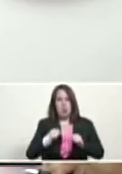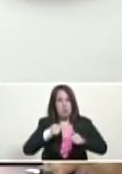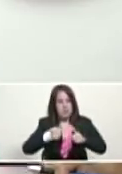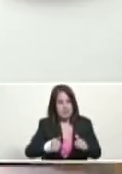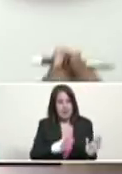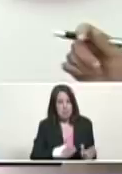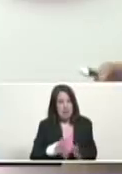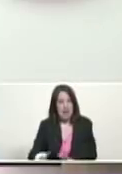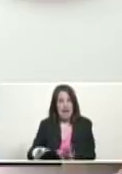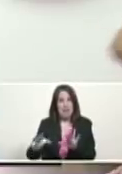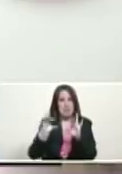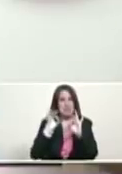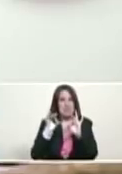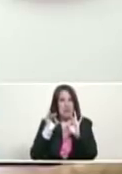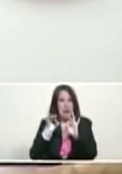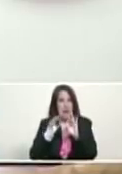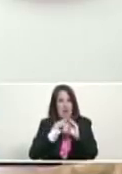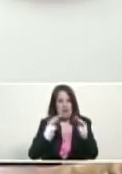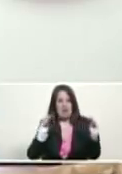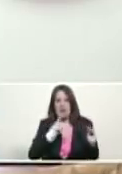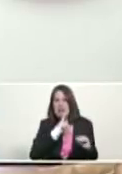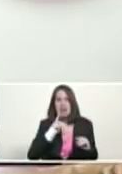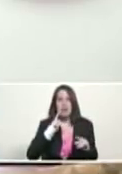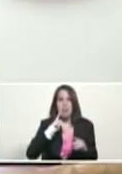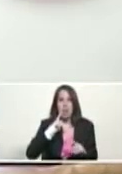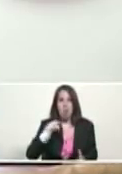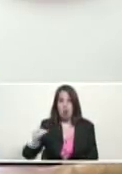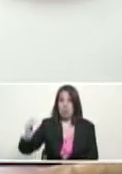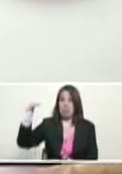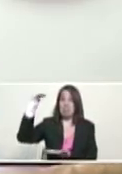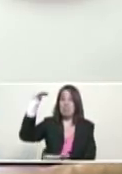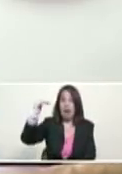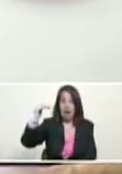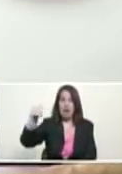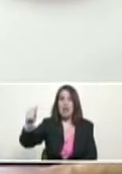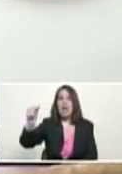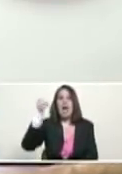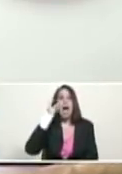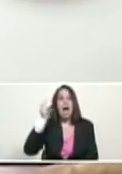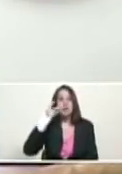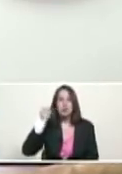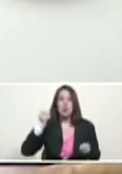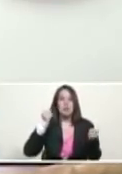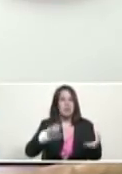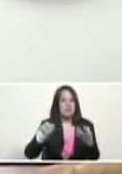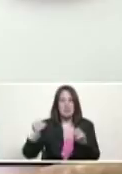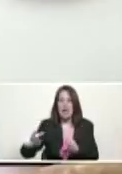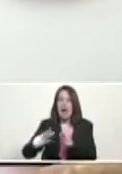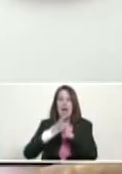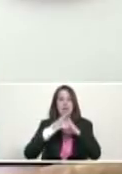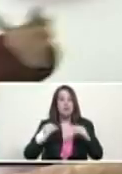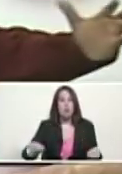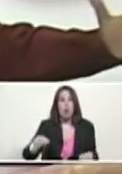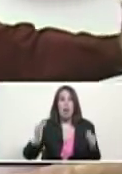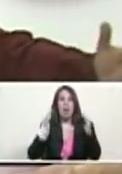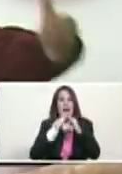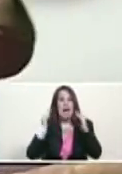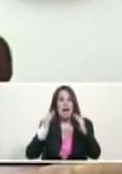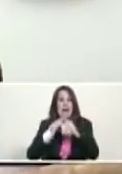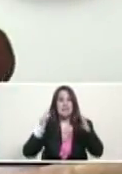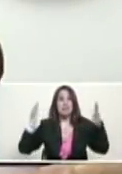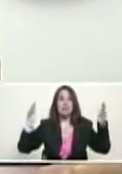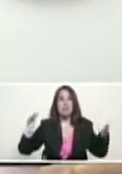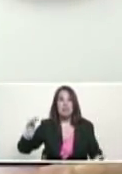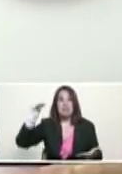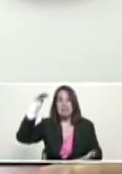plan especial llamado el tanque azul para dotar todos los hogares del país de un tanque azul